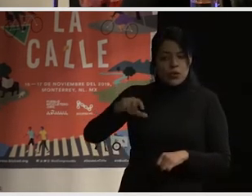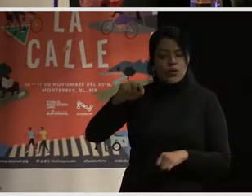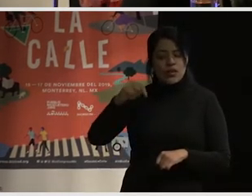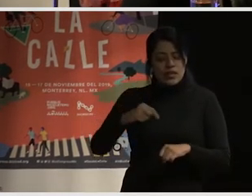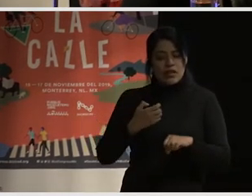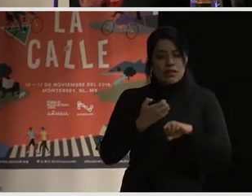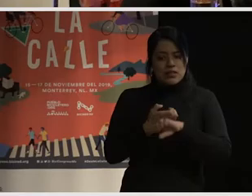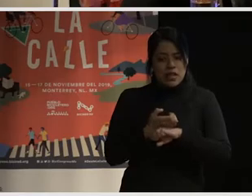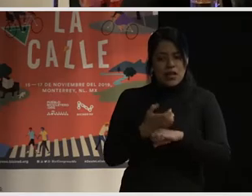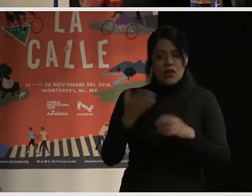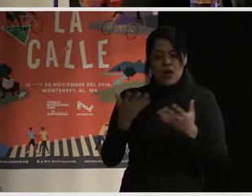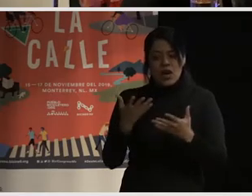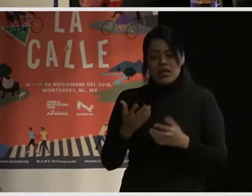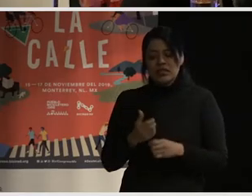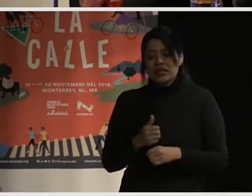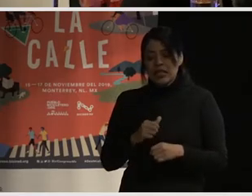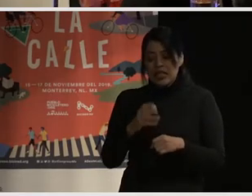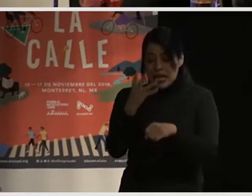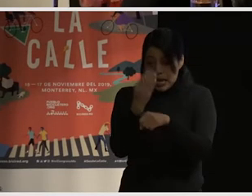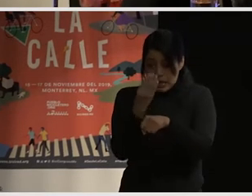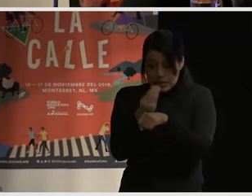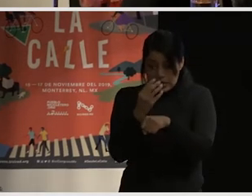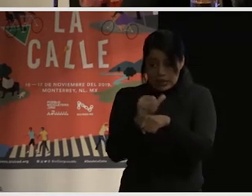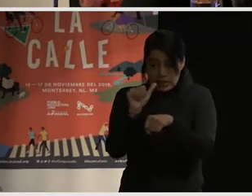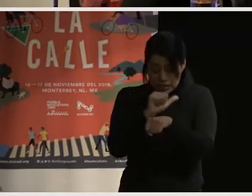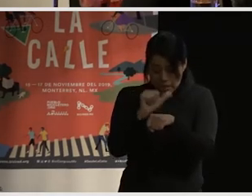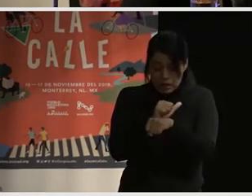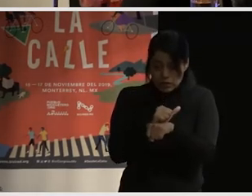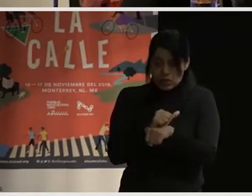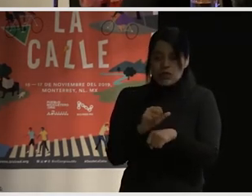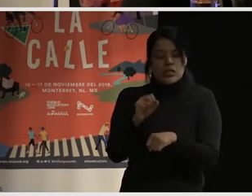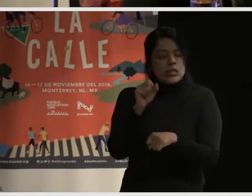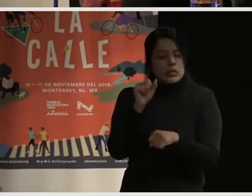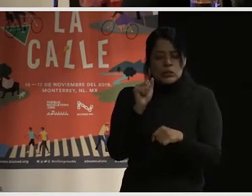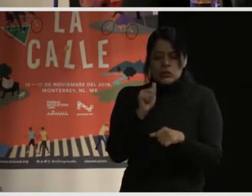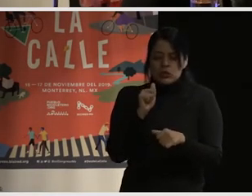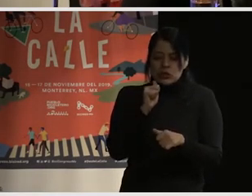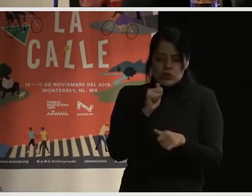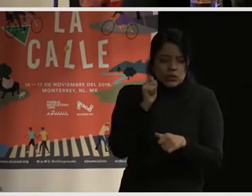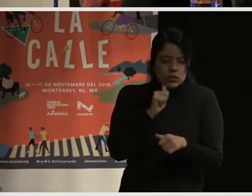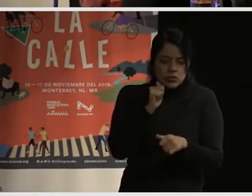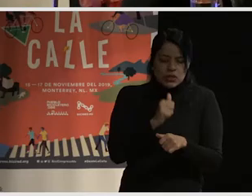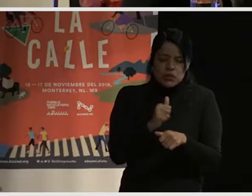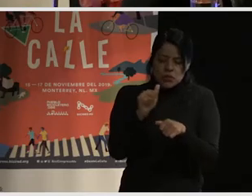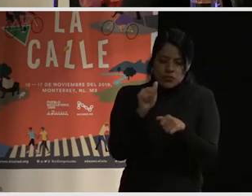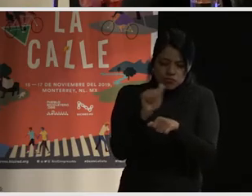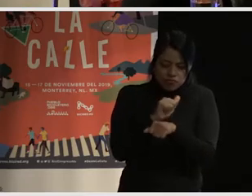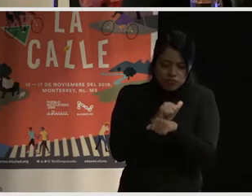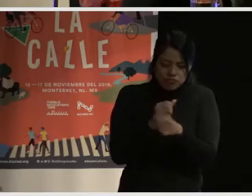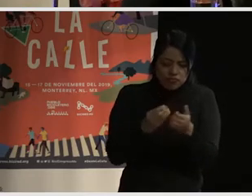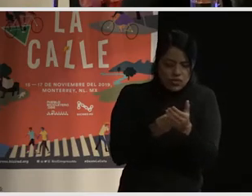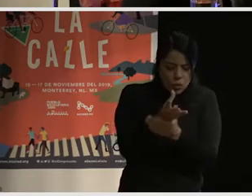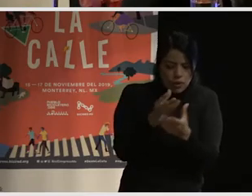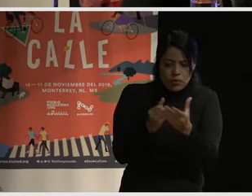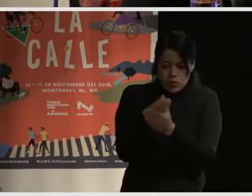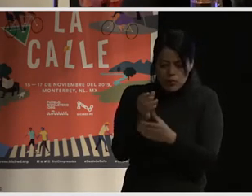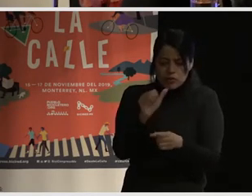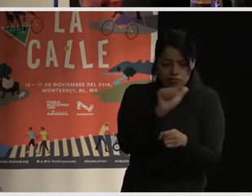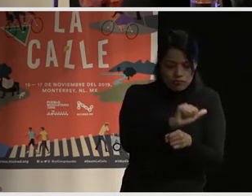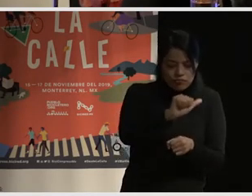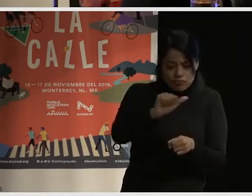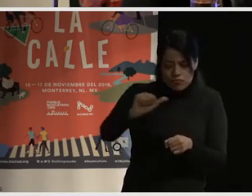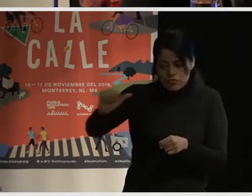hace un vehículo cada 60 segundos entonces también es muy complicado a lo mejor en su momento definir hacia dónde va la vocación económica